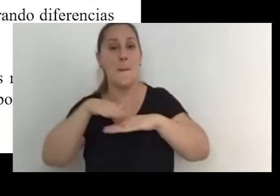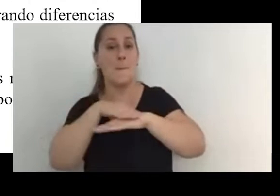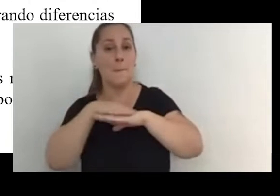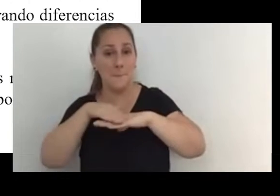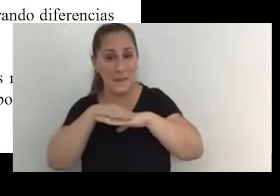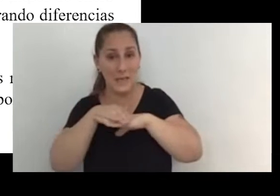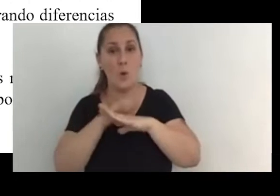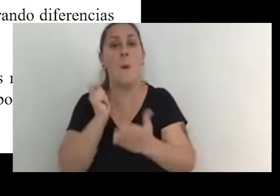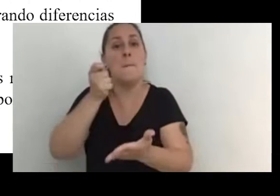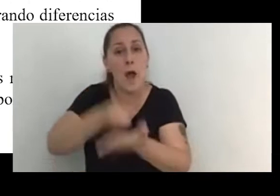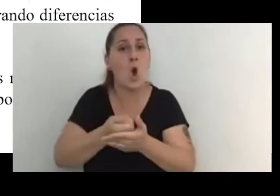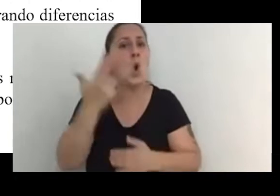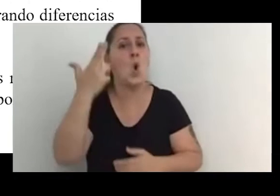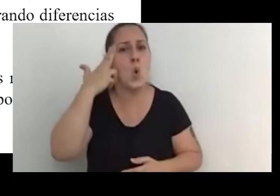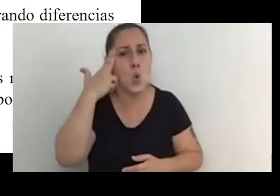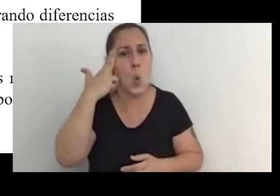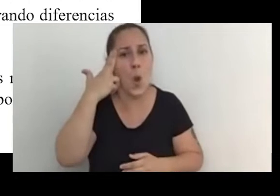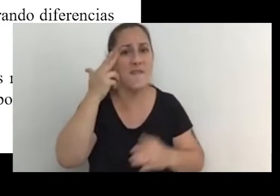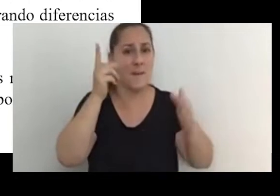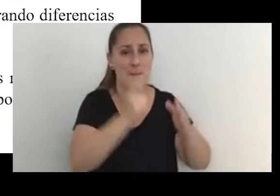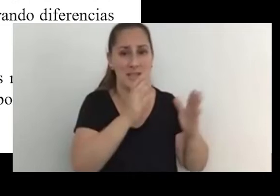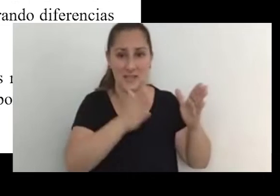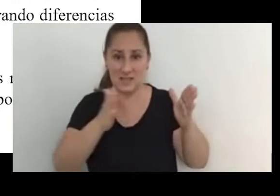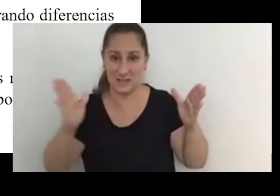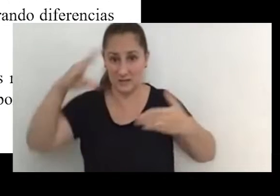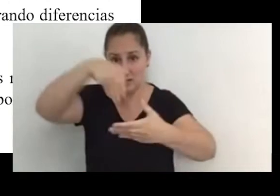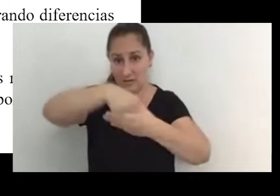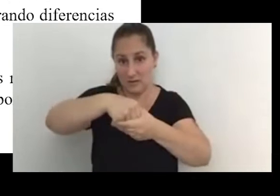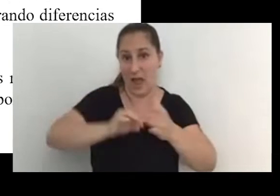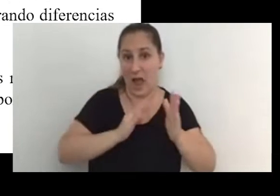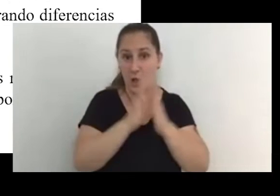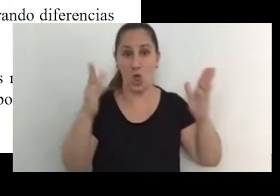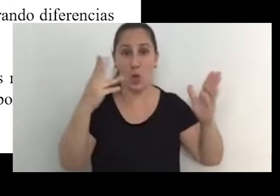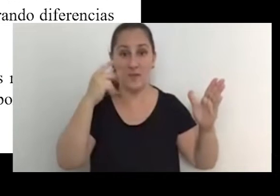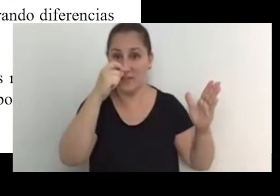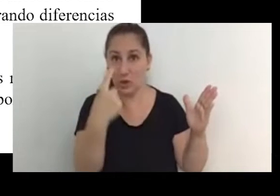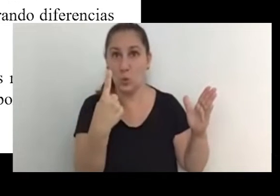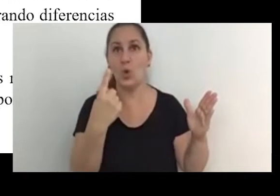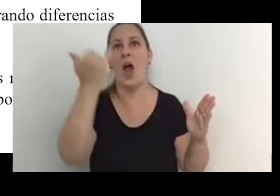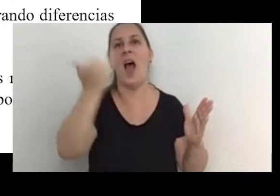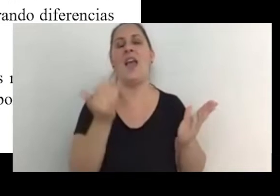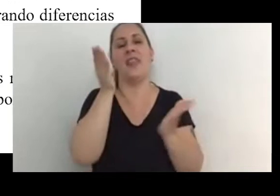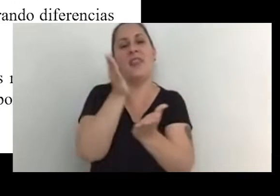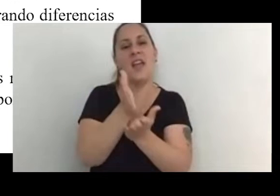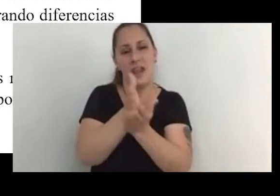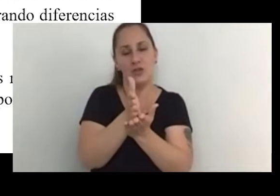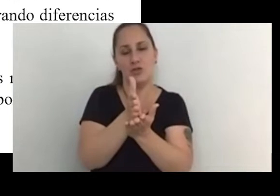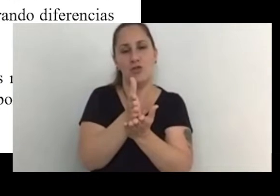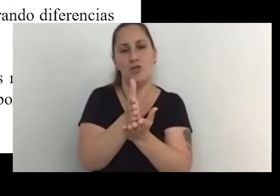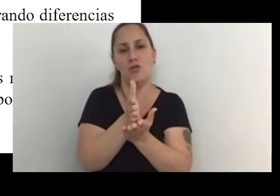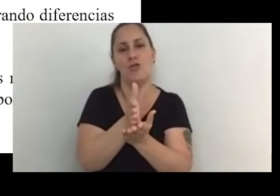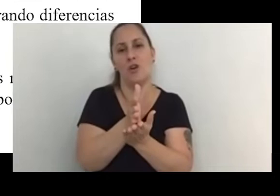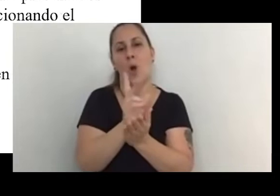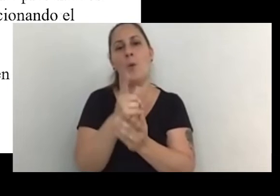pagado 9 periodos dentro del año calendario, tendrá derecho a este